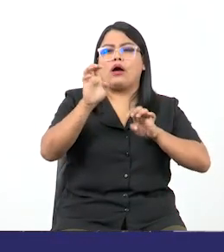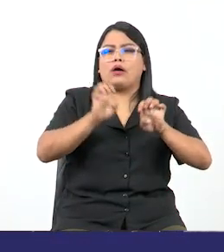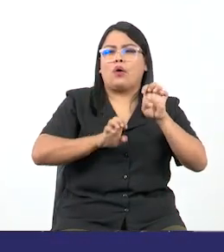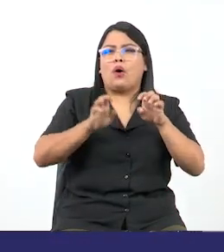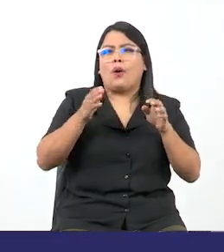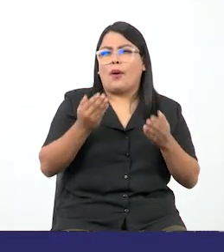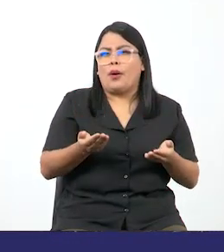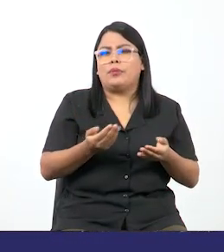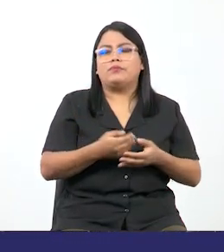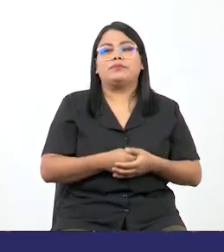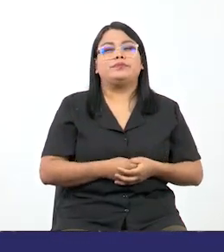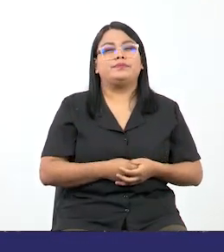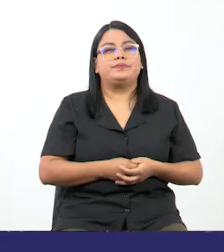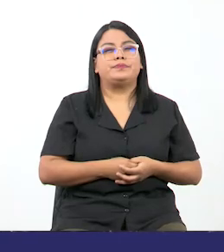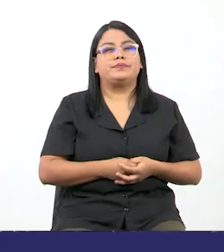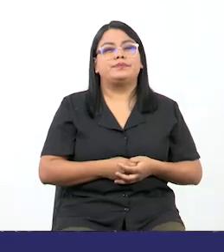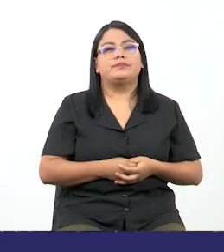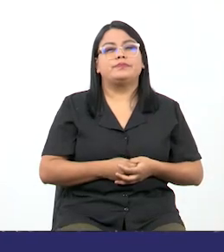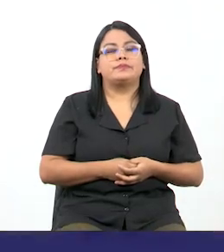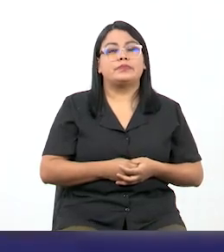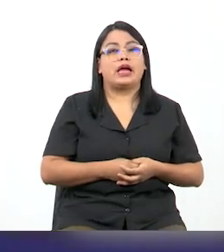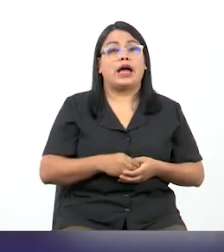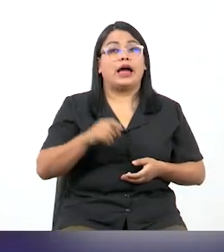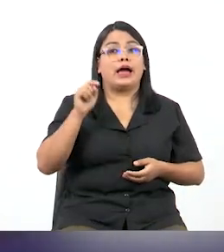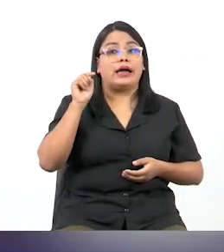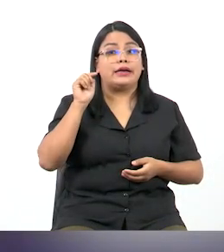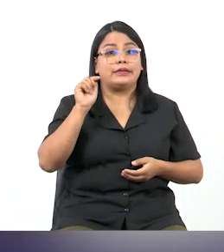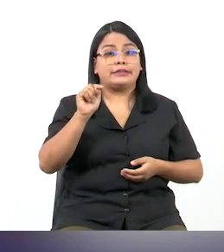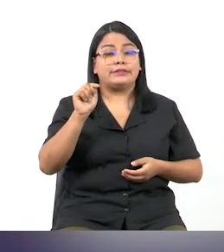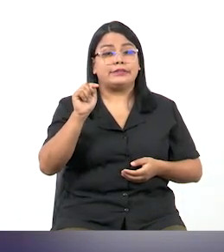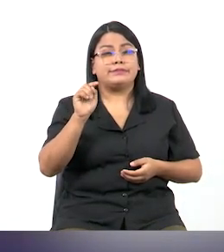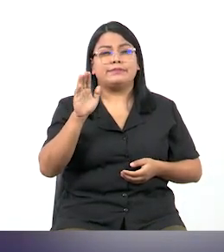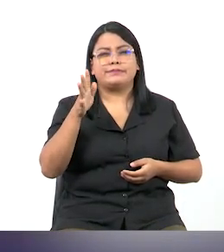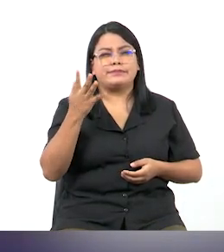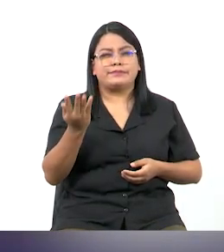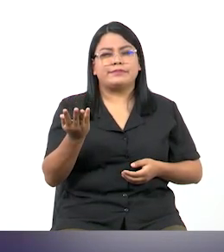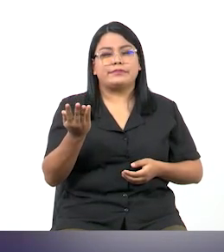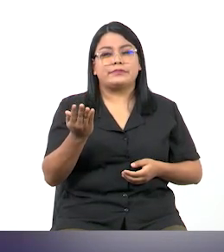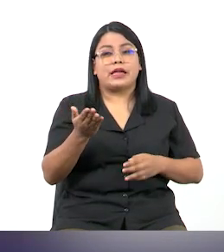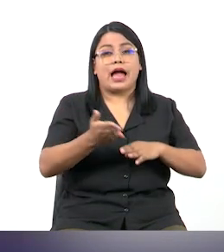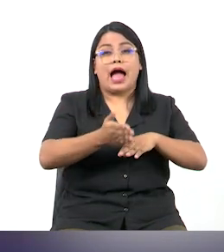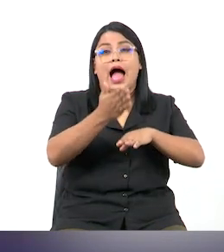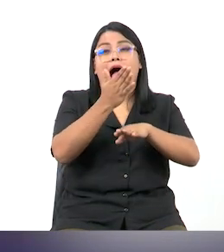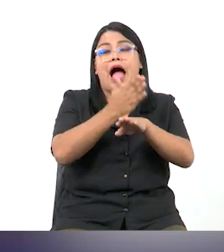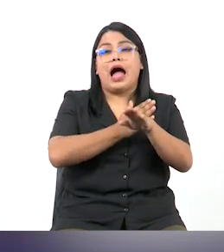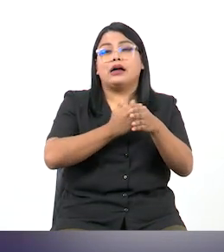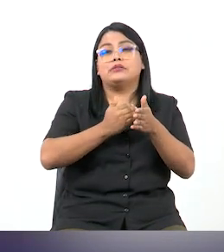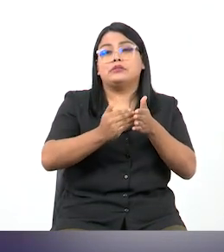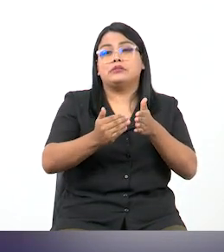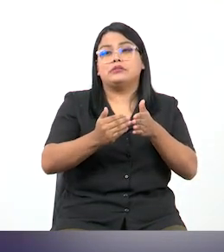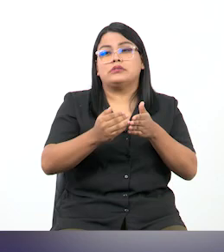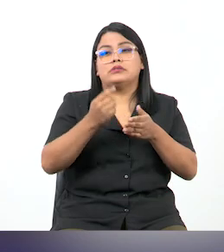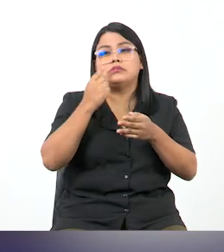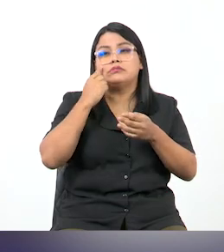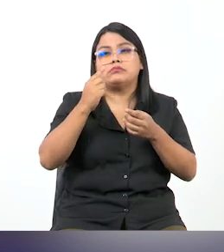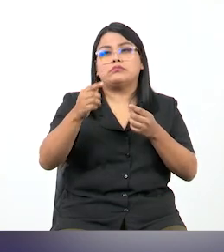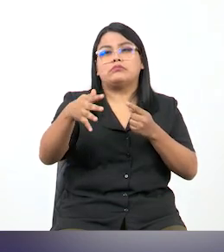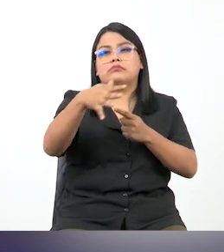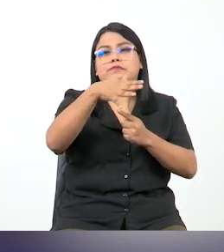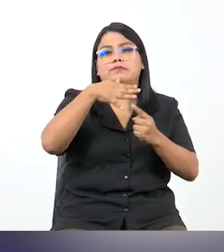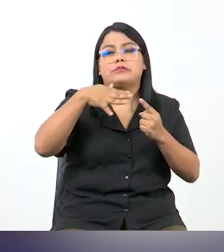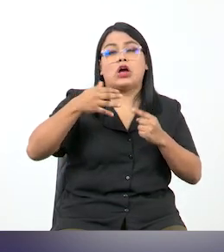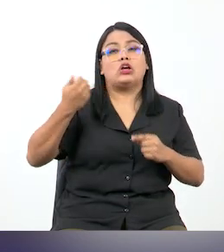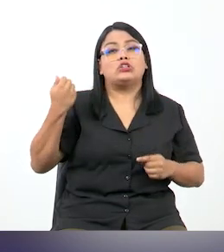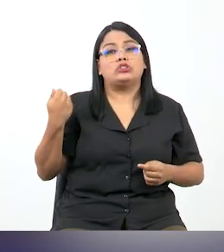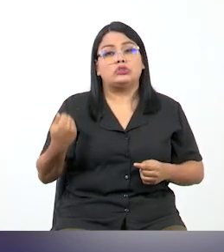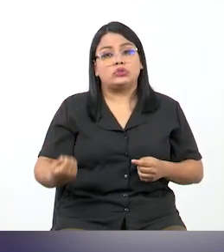cómo será evaluada su producción textual. Estas secciones se denominan: antes de empezar, se contextualiza